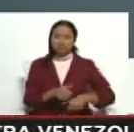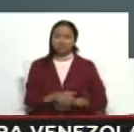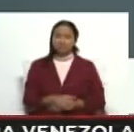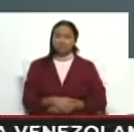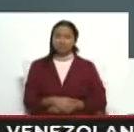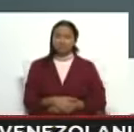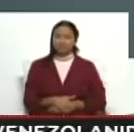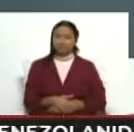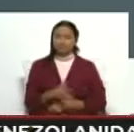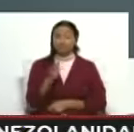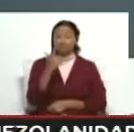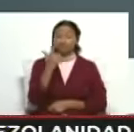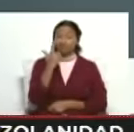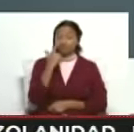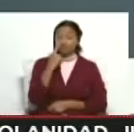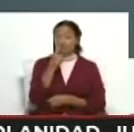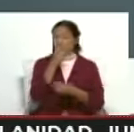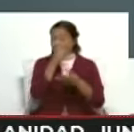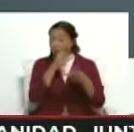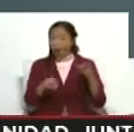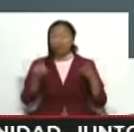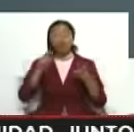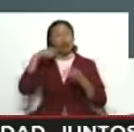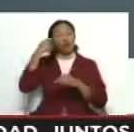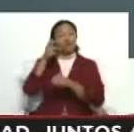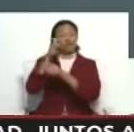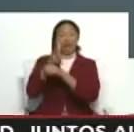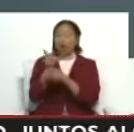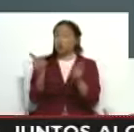último breve video, muy breve.